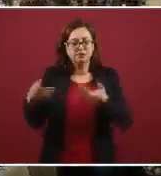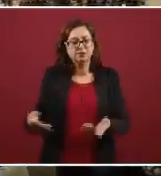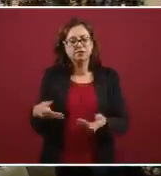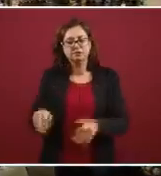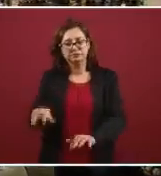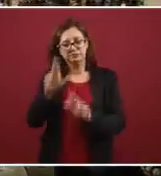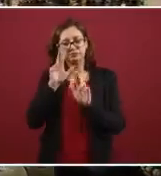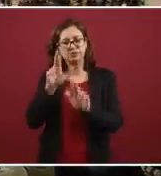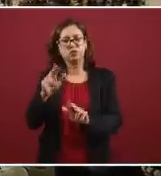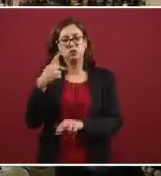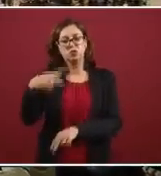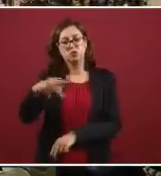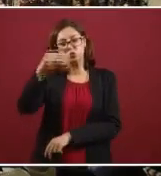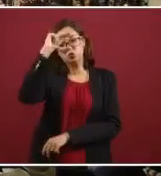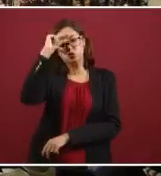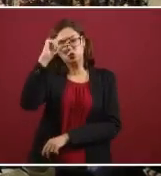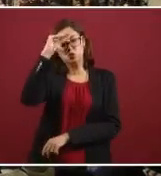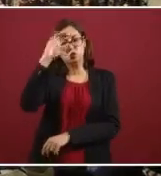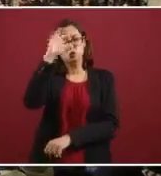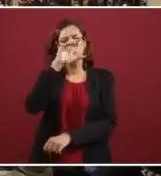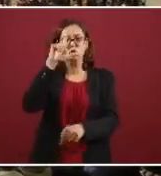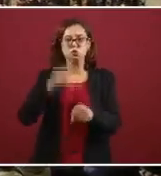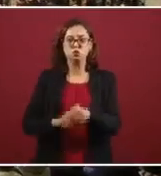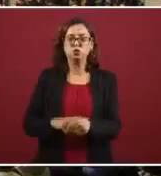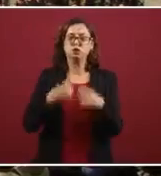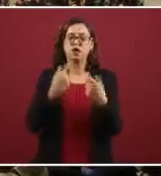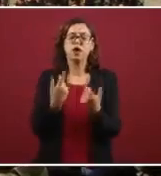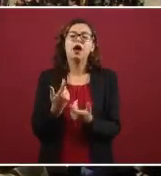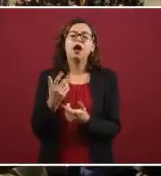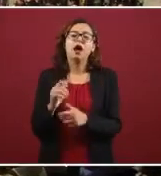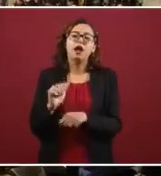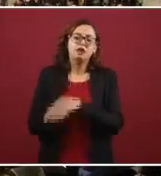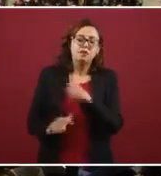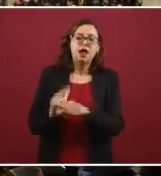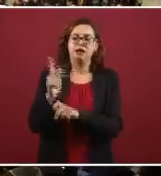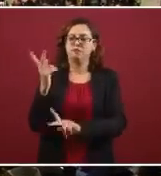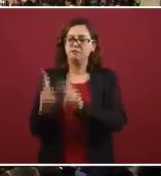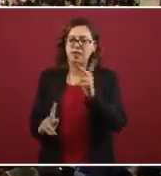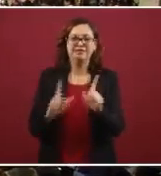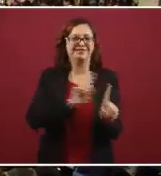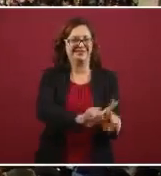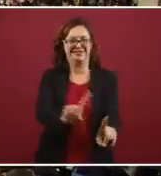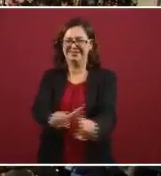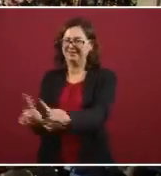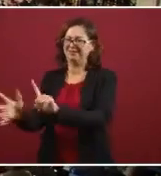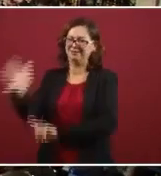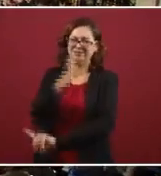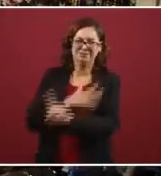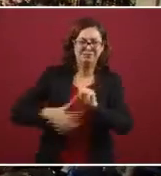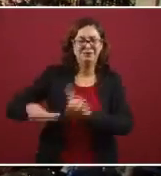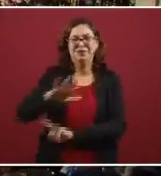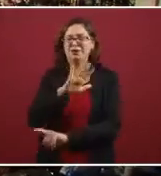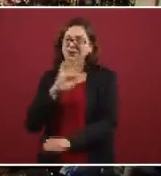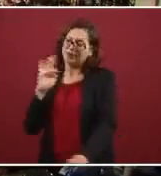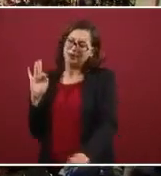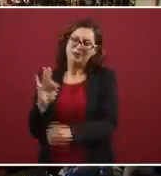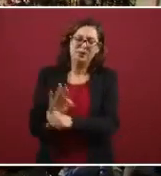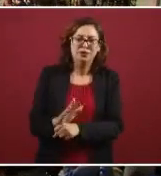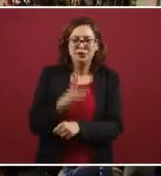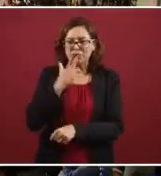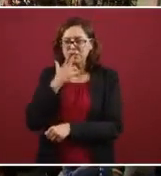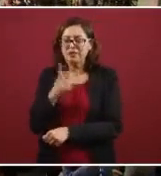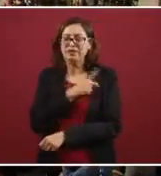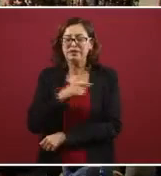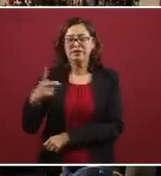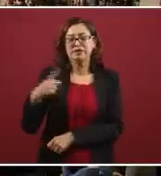de sus saberes, de su cultura, su biodiversidad. ¿Cómo no decir que nuestros esfuerzos tienen que reconocer también